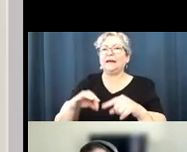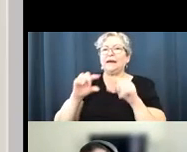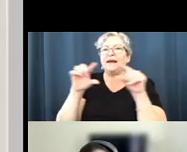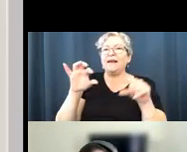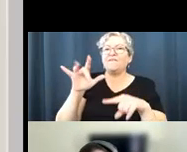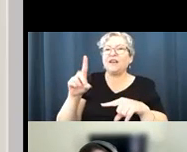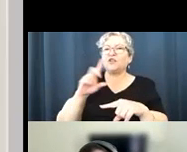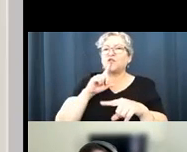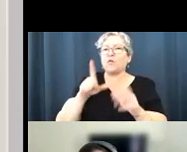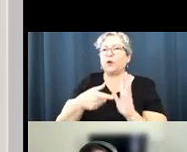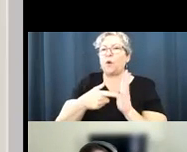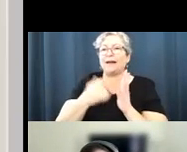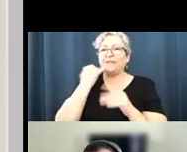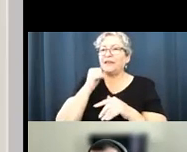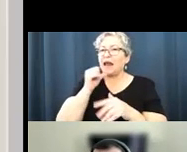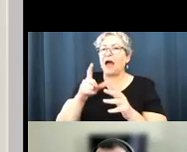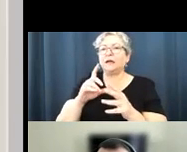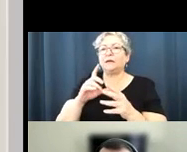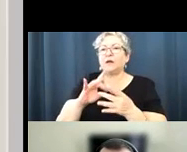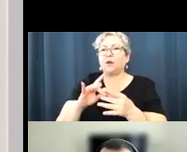Aquí tiene que llenar